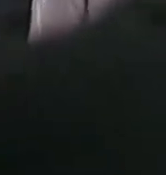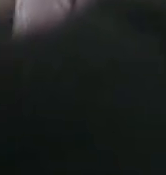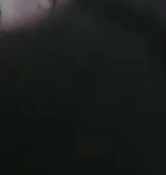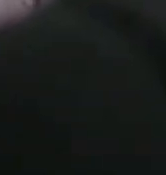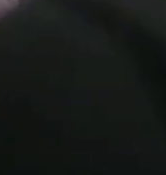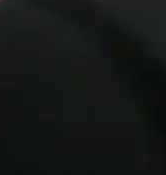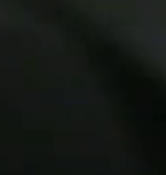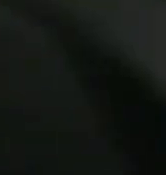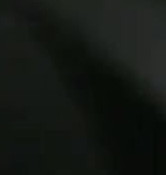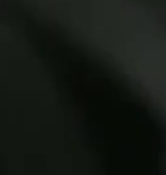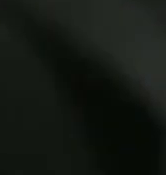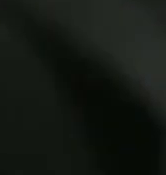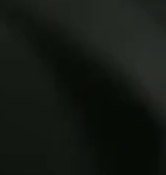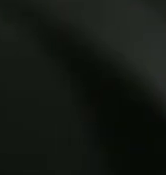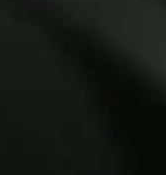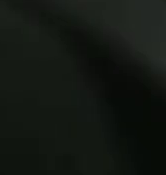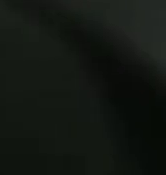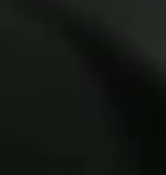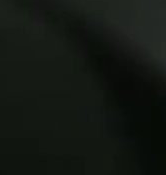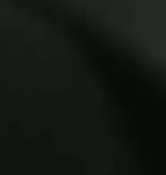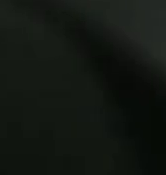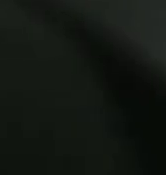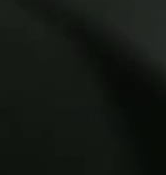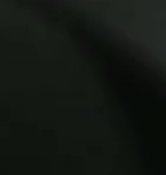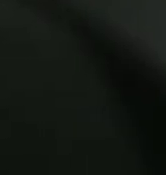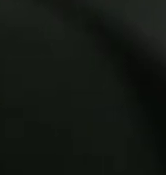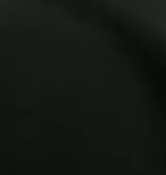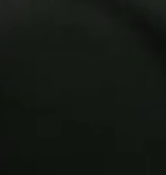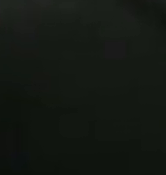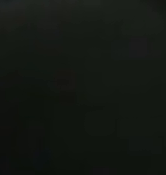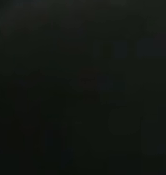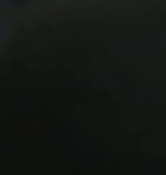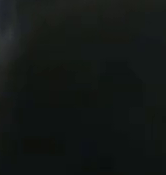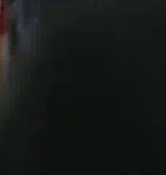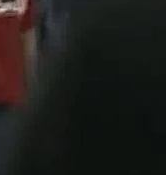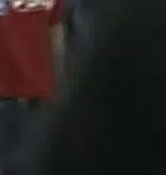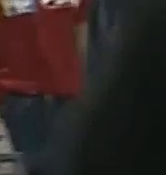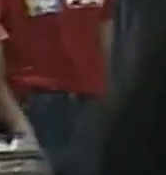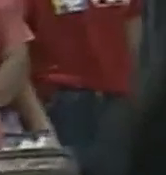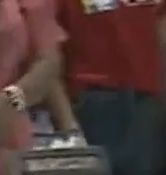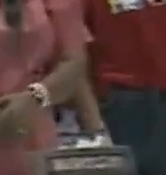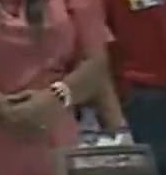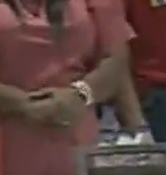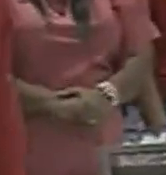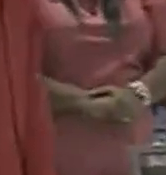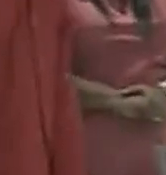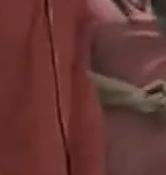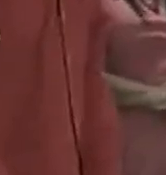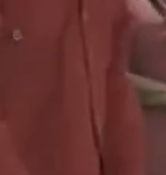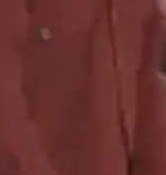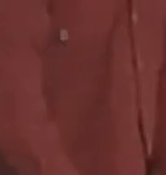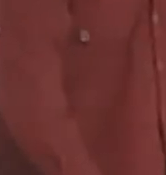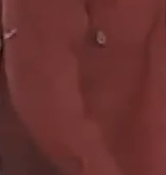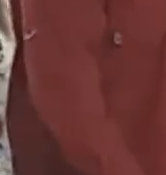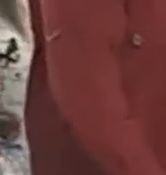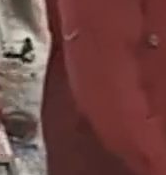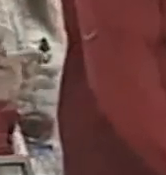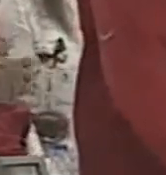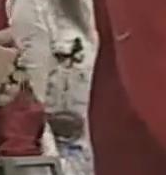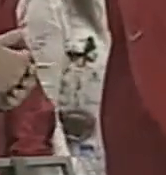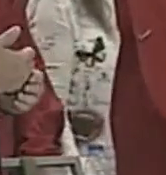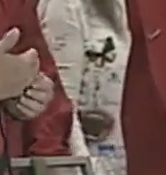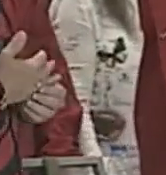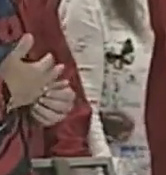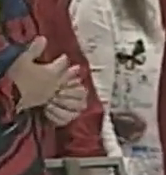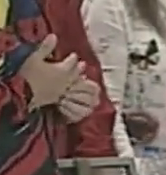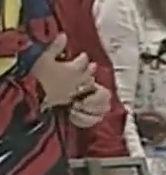Como podemos apreciar en estos momentos, el presidente constitucional de la República Bolivariana de Venezuela, Nicolás Maduro Moros, realiza